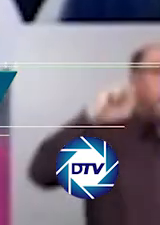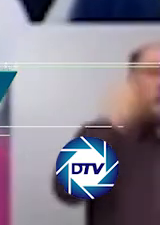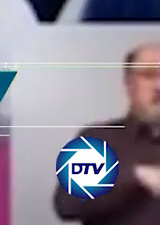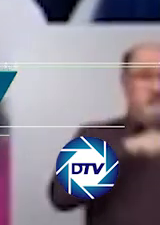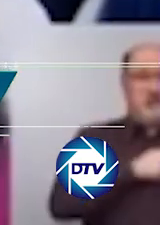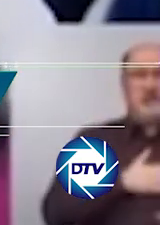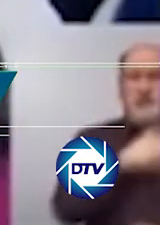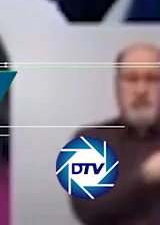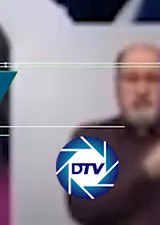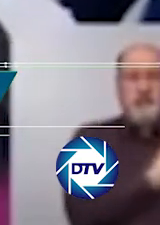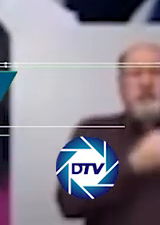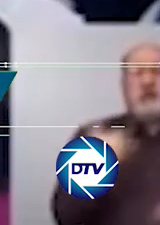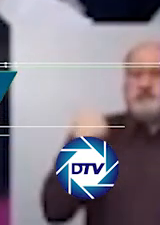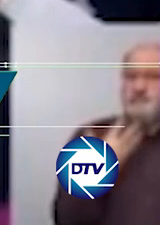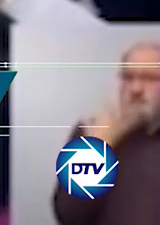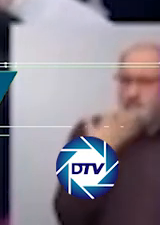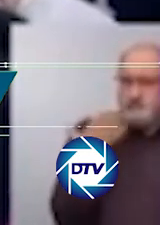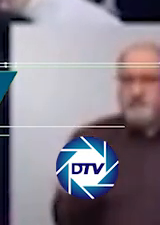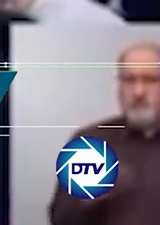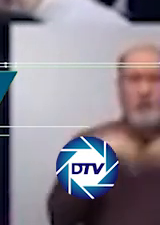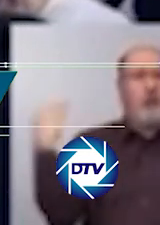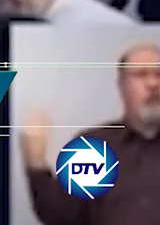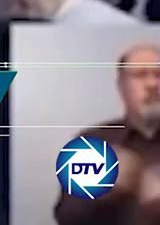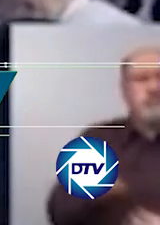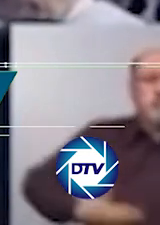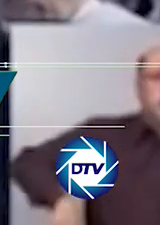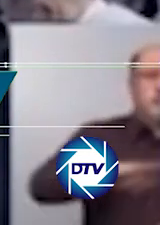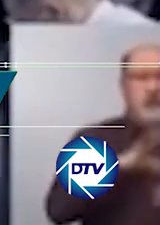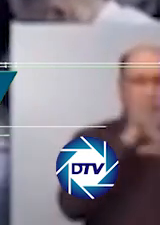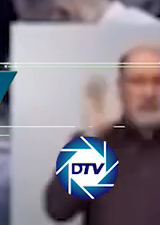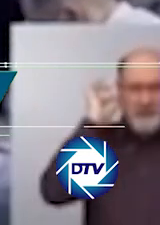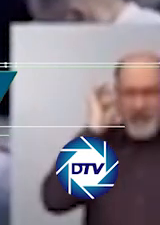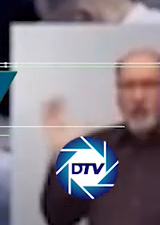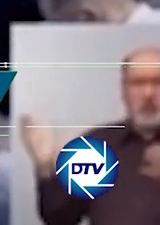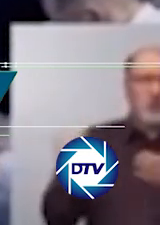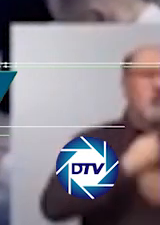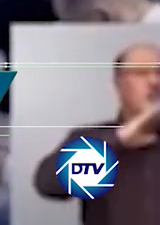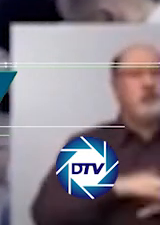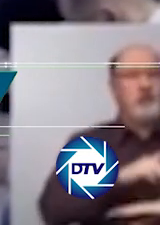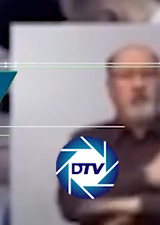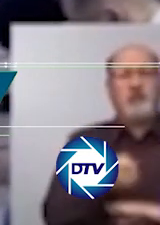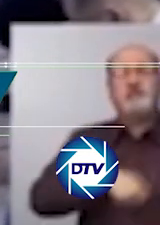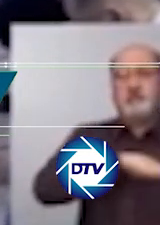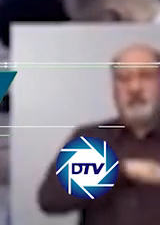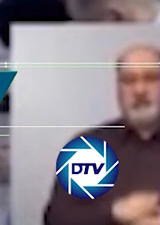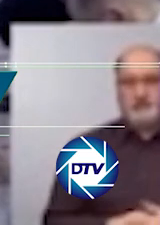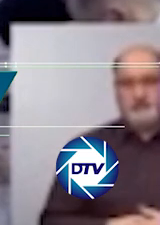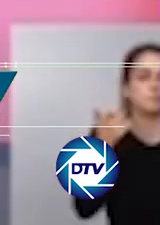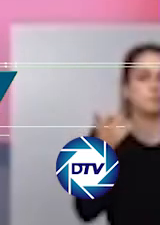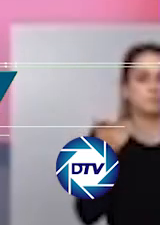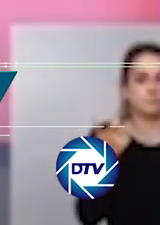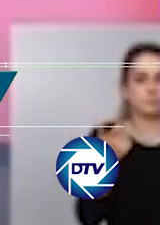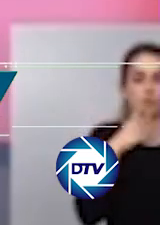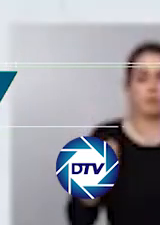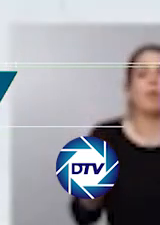medios digamos que de todo de todas las sensibilidades y no solamente los medios amigos de un periodista de un cual de un partido de otro